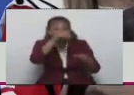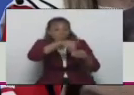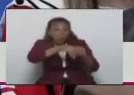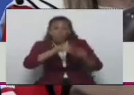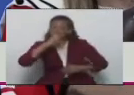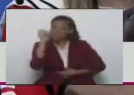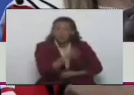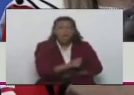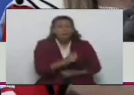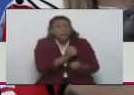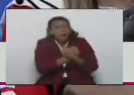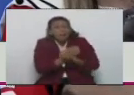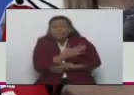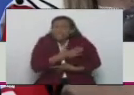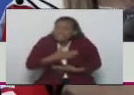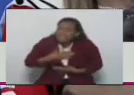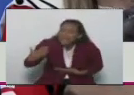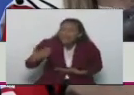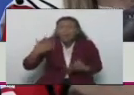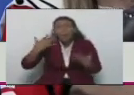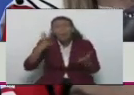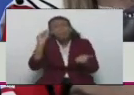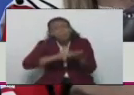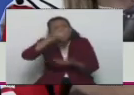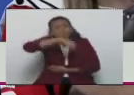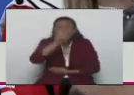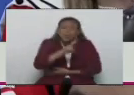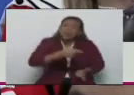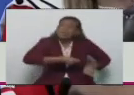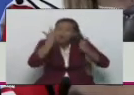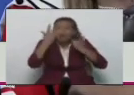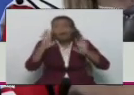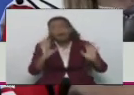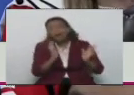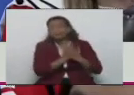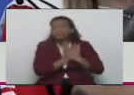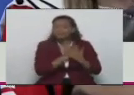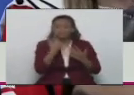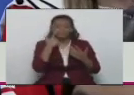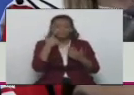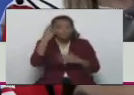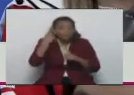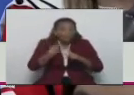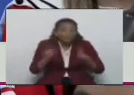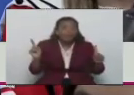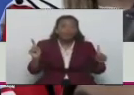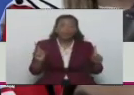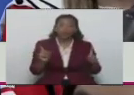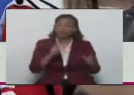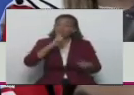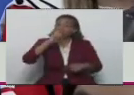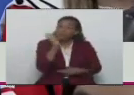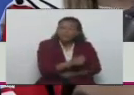odiando, sino amando a sus seres queridos que se han ido a otras partes. Entonces hoy no basta con denunciar